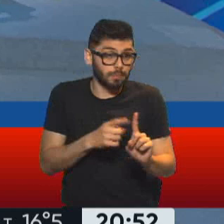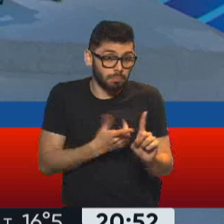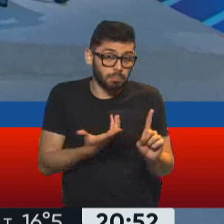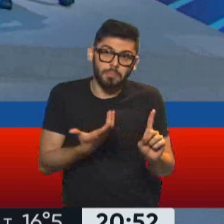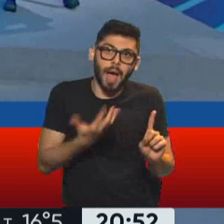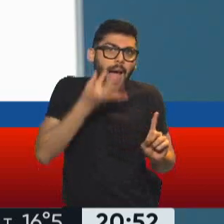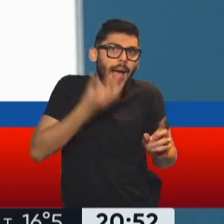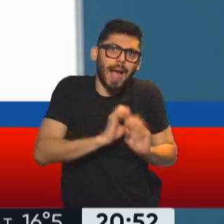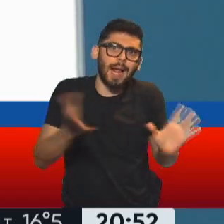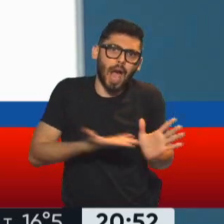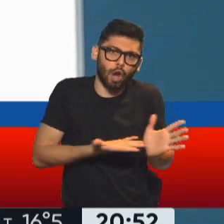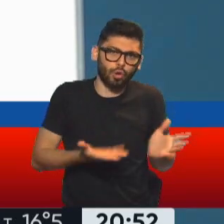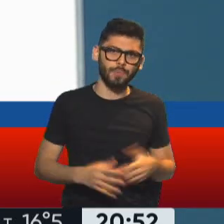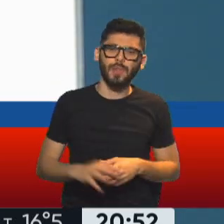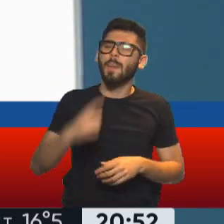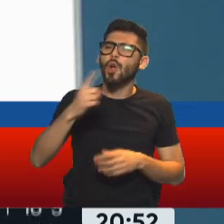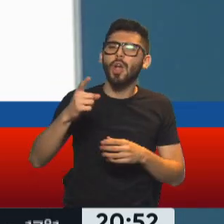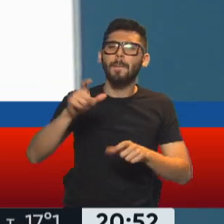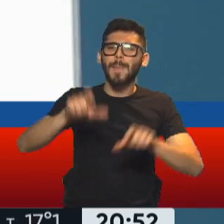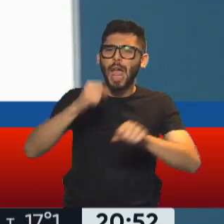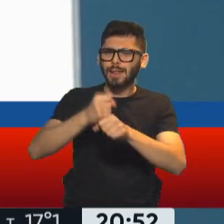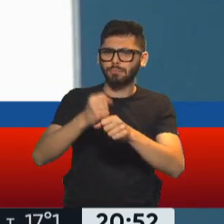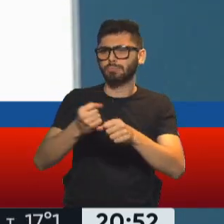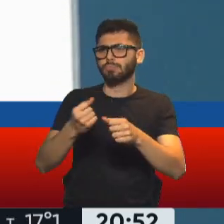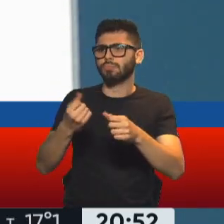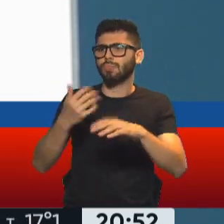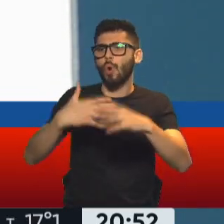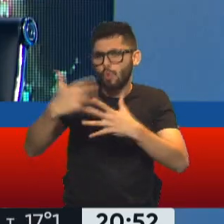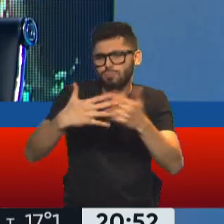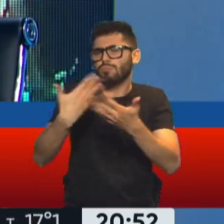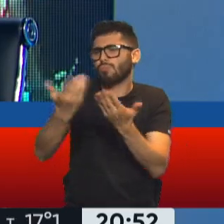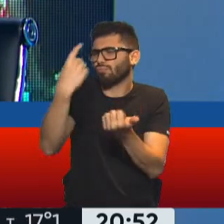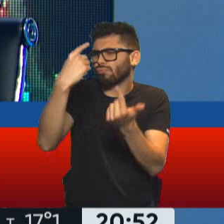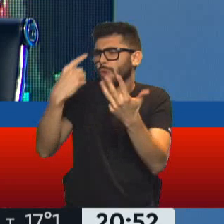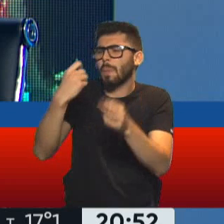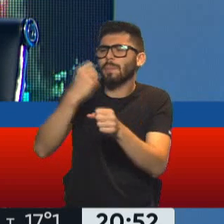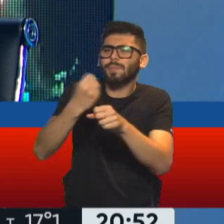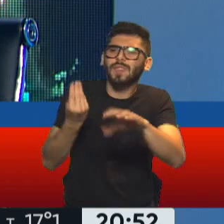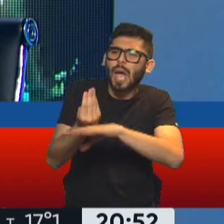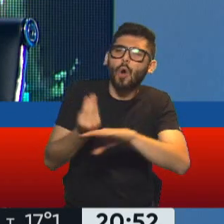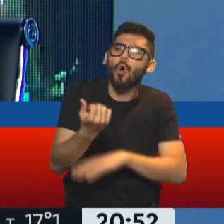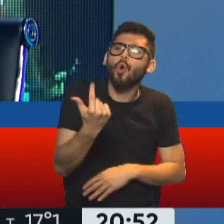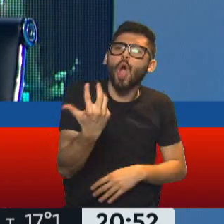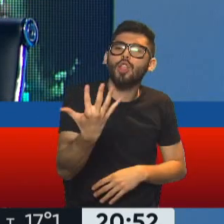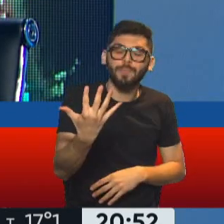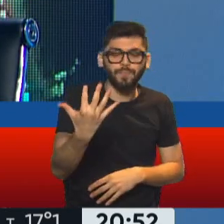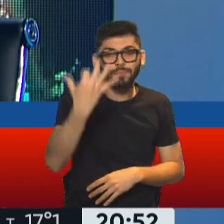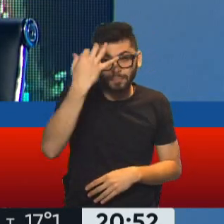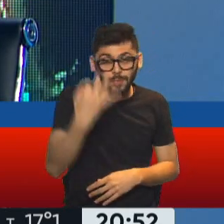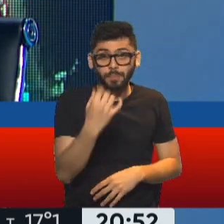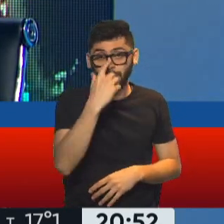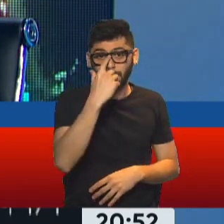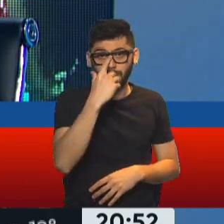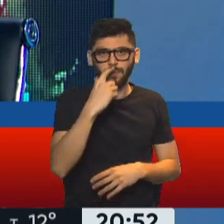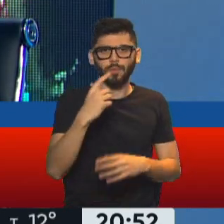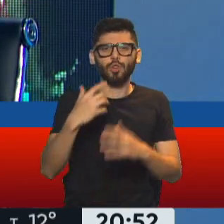cuántos puestos de trabajo generan aproximadamente esto que están haciendo? Osvaldo, 400.000 es el número